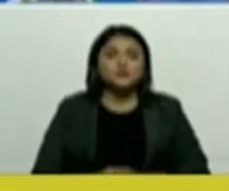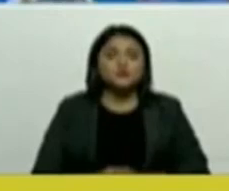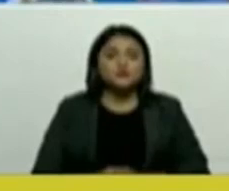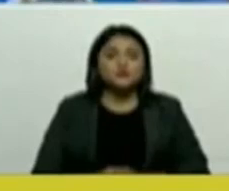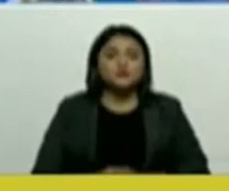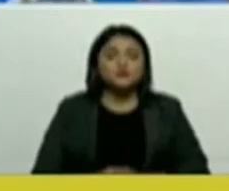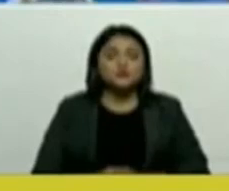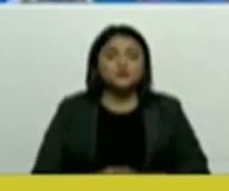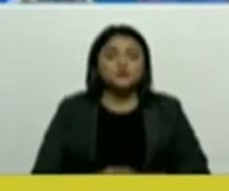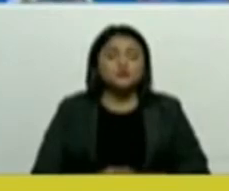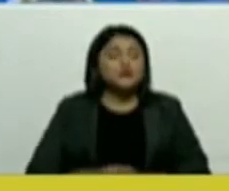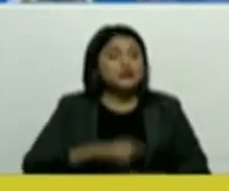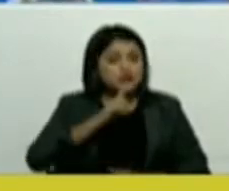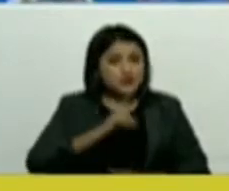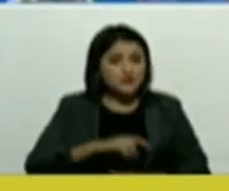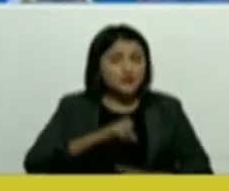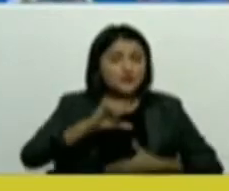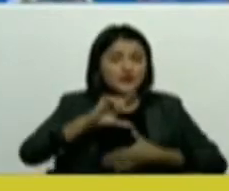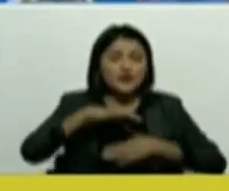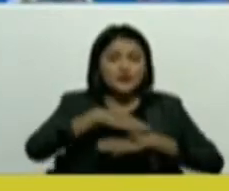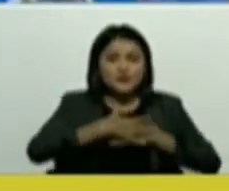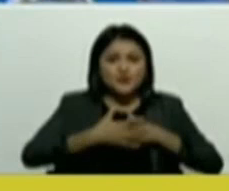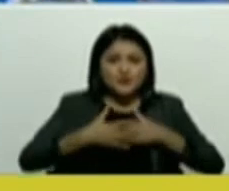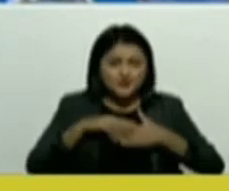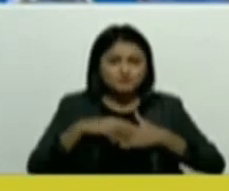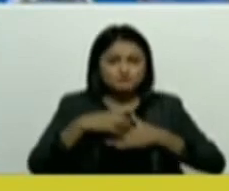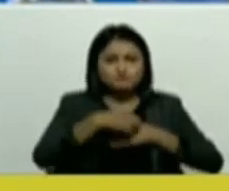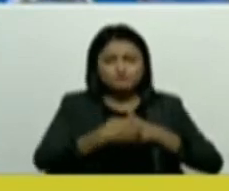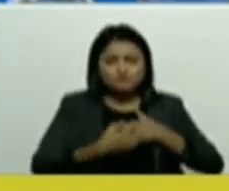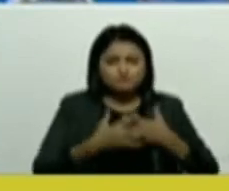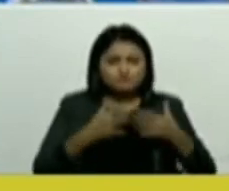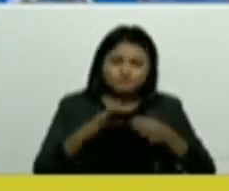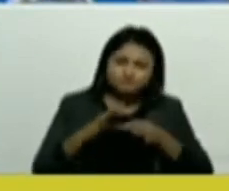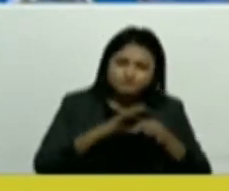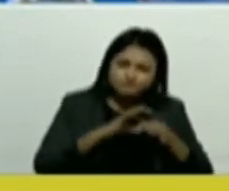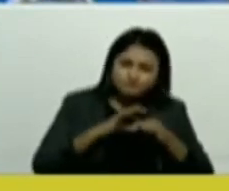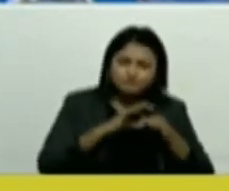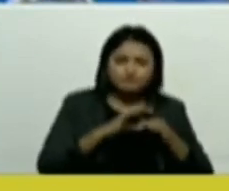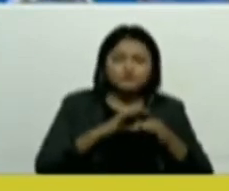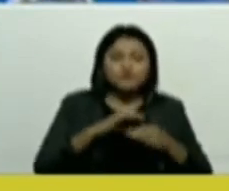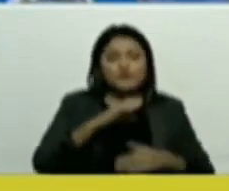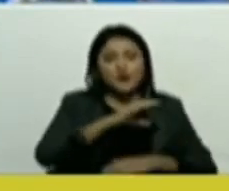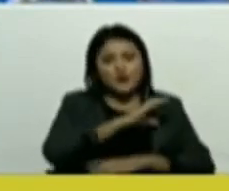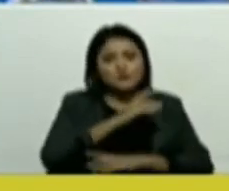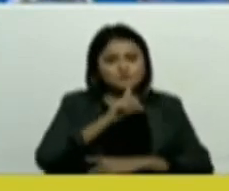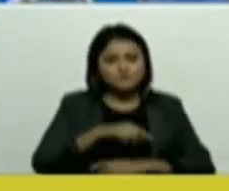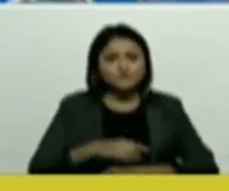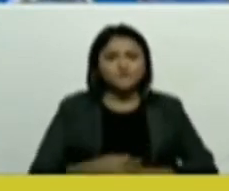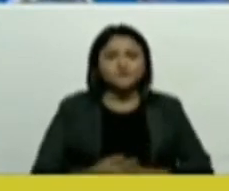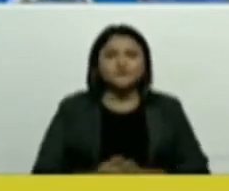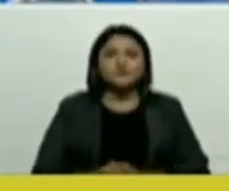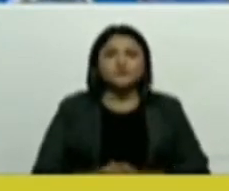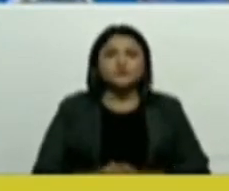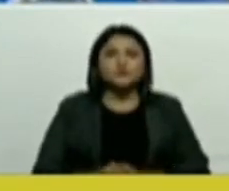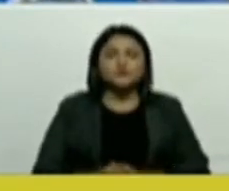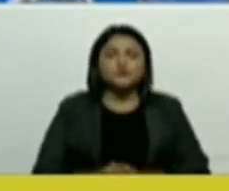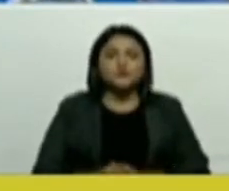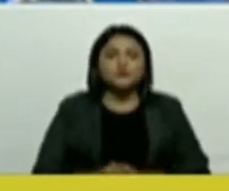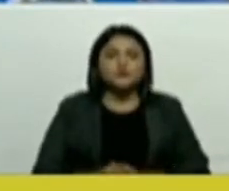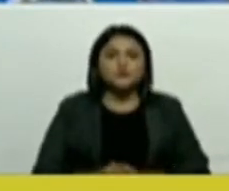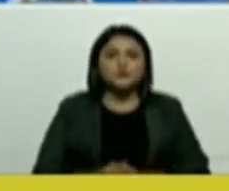and Caribbean civilization, por la unidad de las civilizaciones de América Latina y el Caribe, and to do so